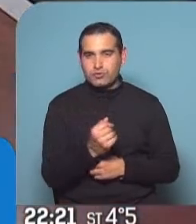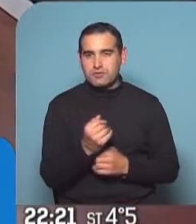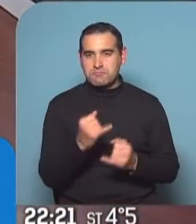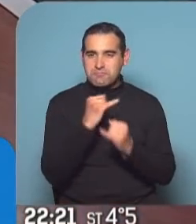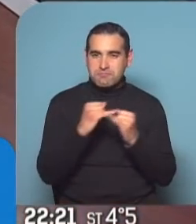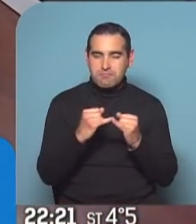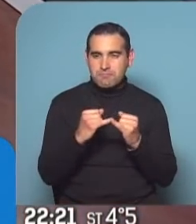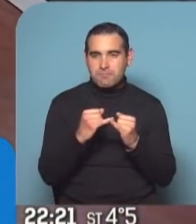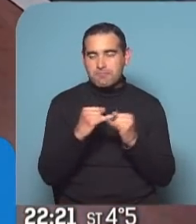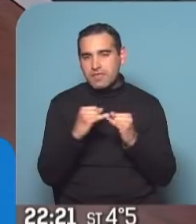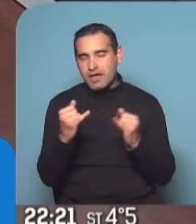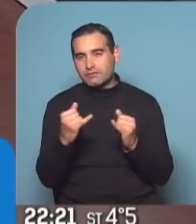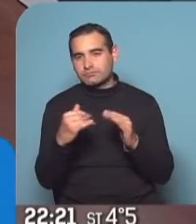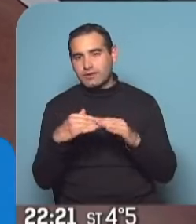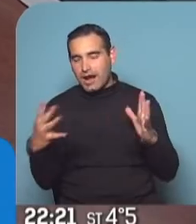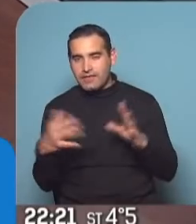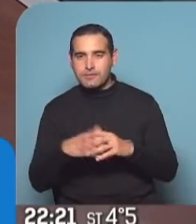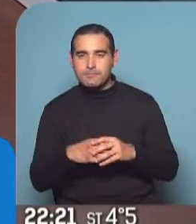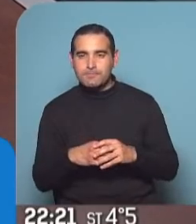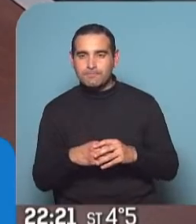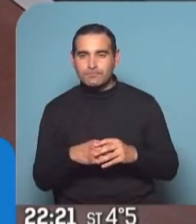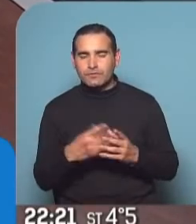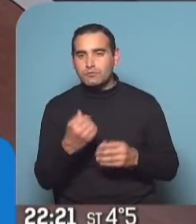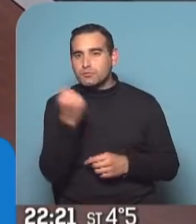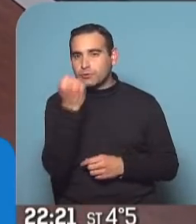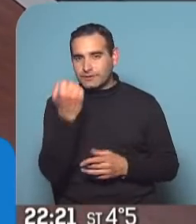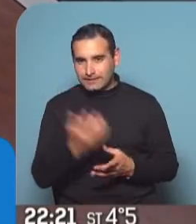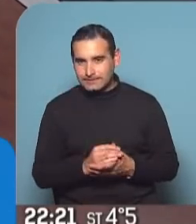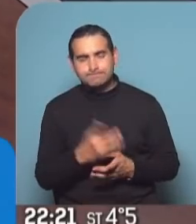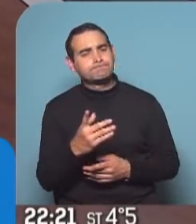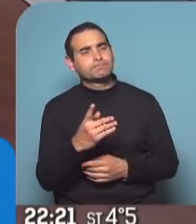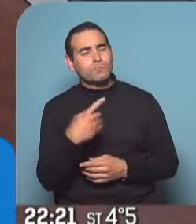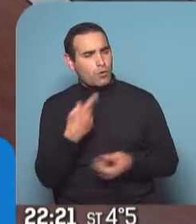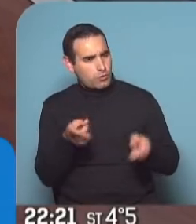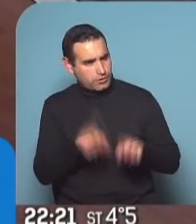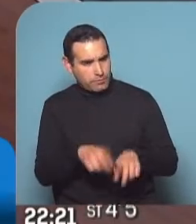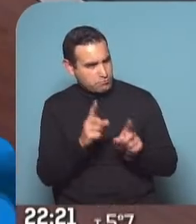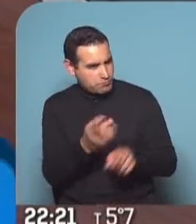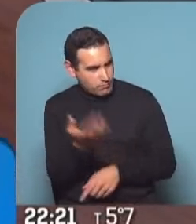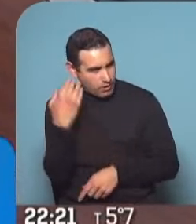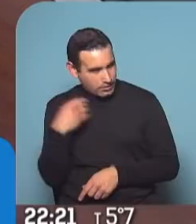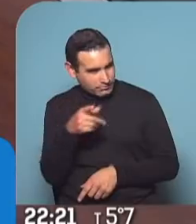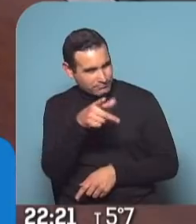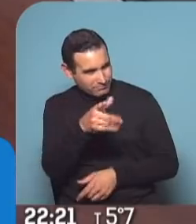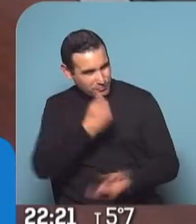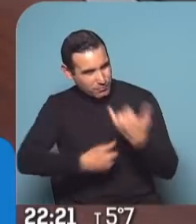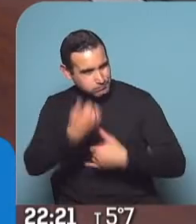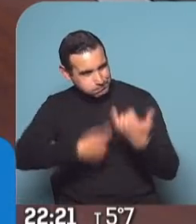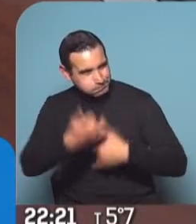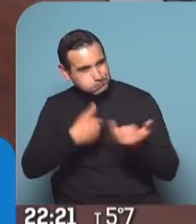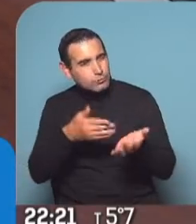o de extensión mediano grande, ¿no? Son muy importantes. Ahora, quería volver al principio donde usted hablaba de